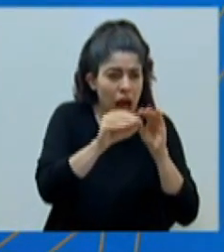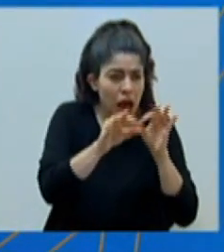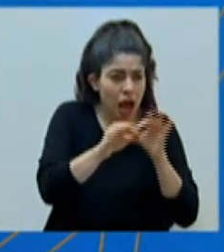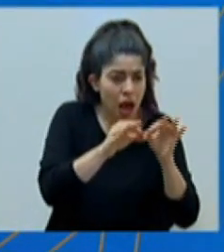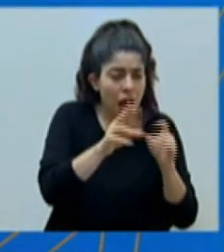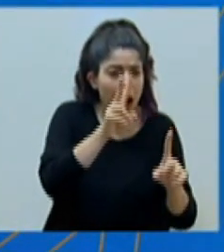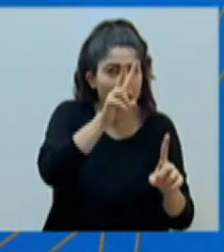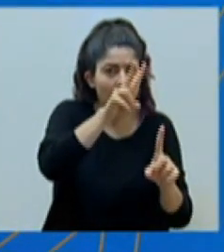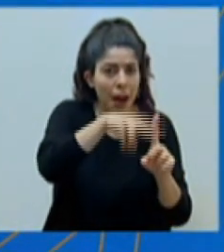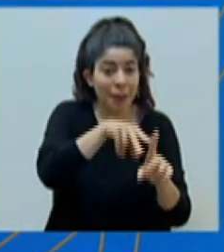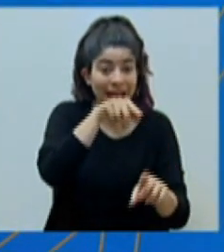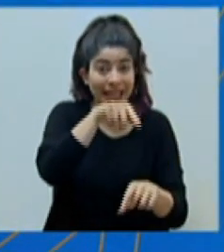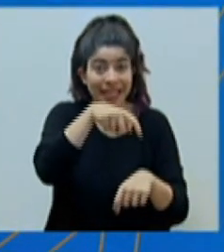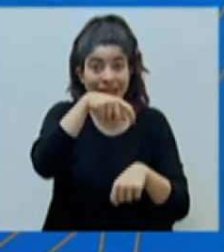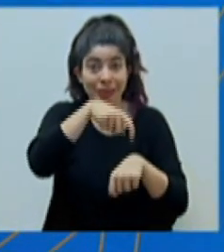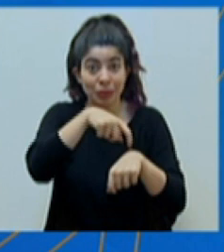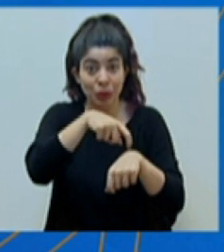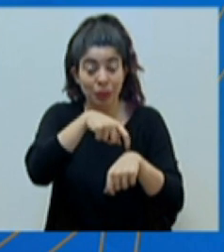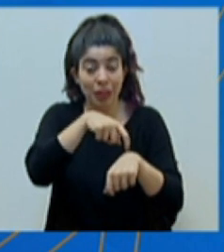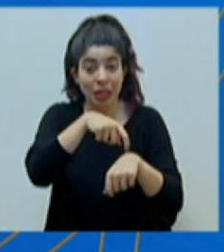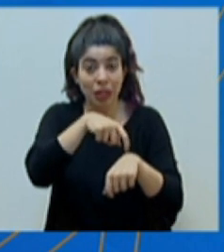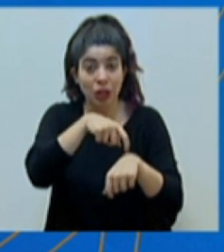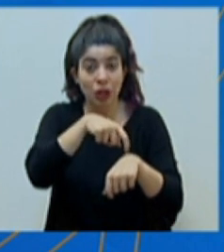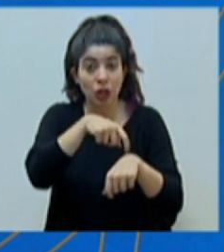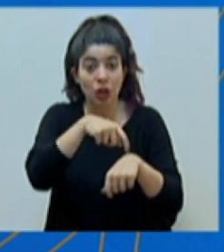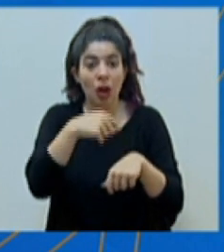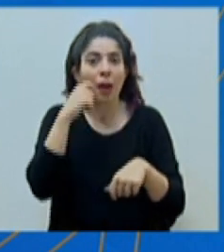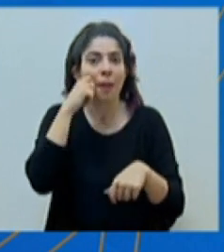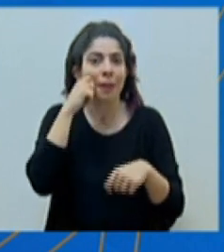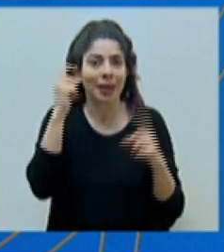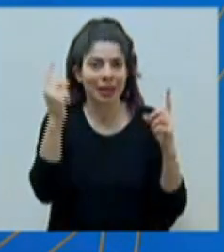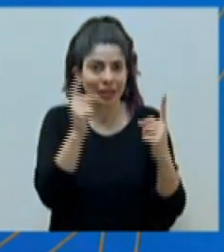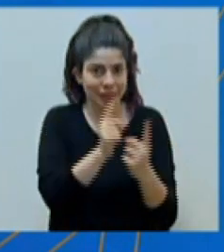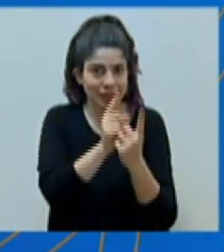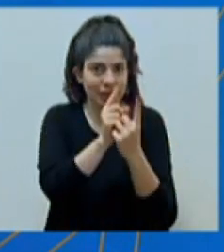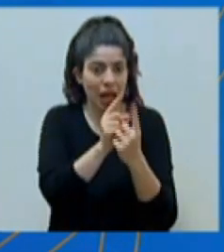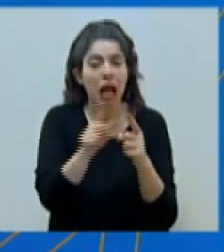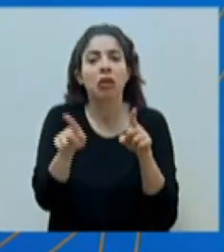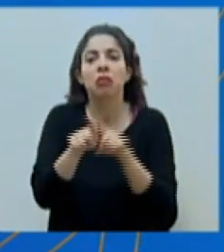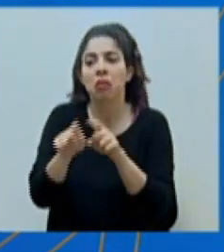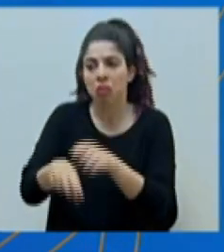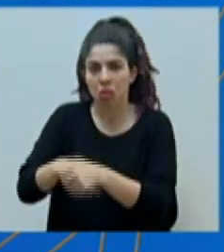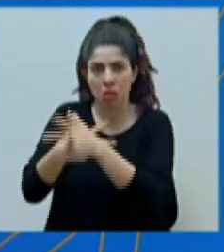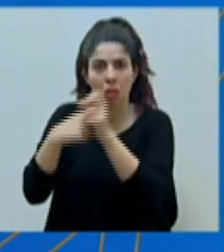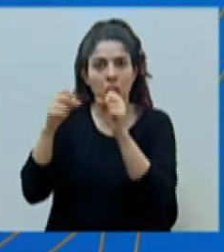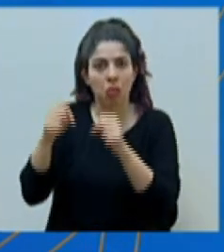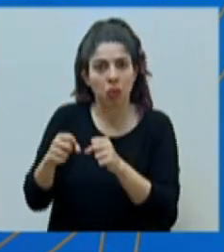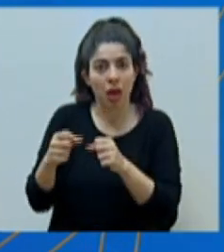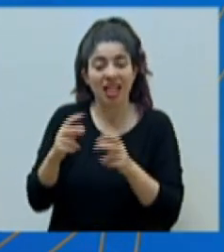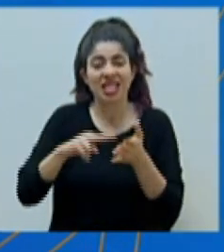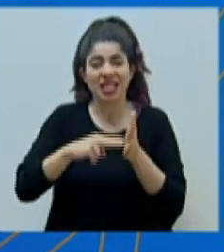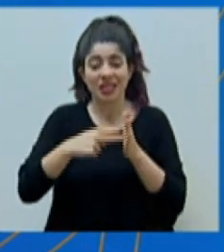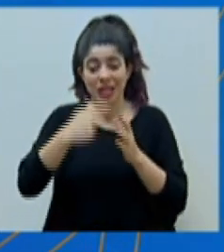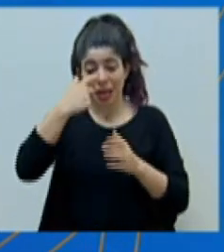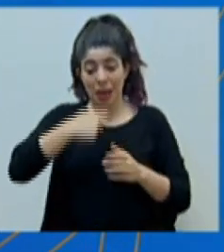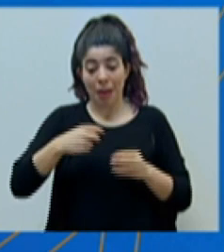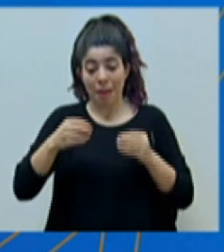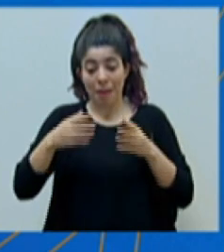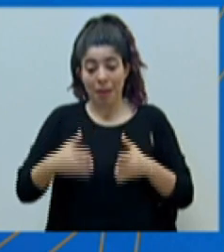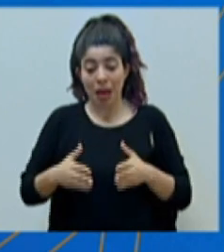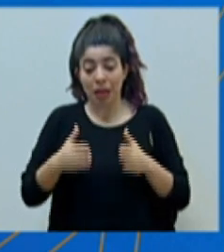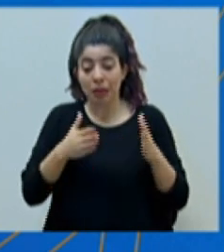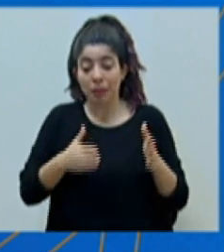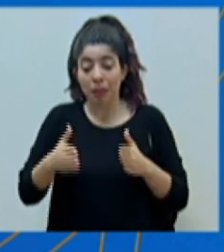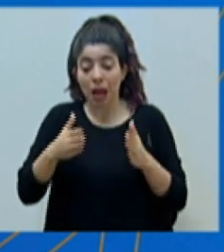construcción y aplicación. Esos momentos van a estar en la presencialidad, pero también en la distancia, de manera que la forma en que el maestro organiza su